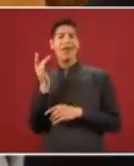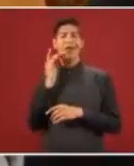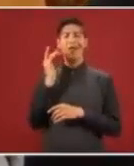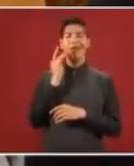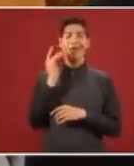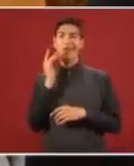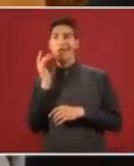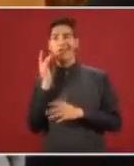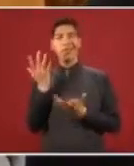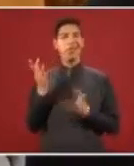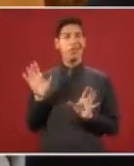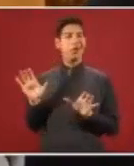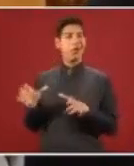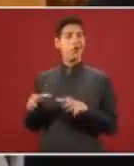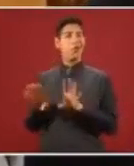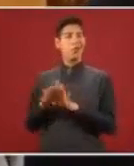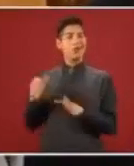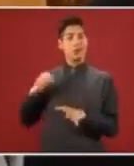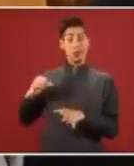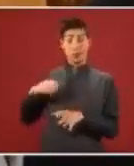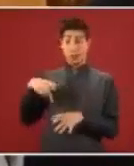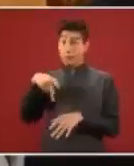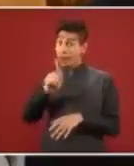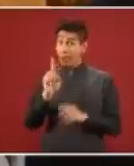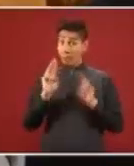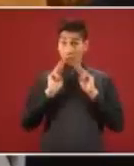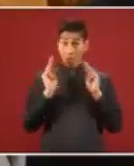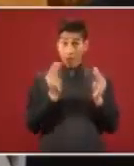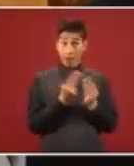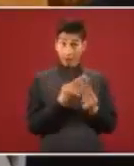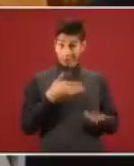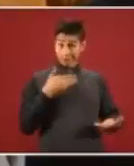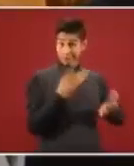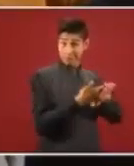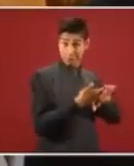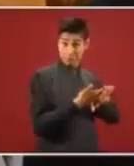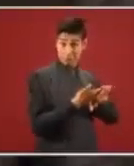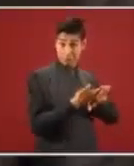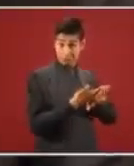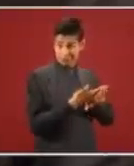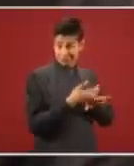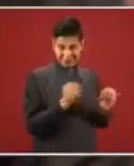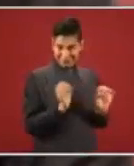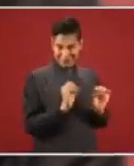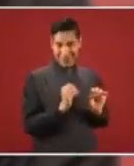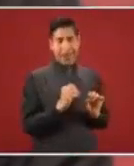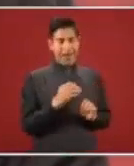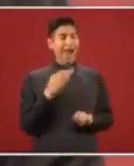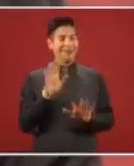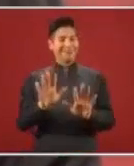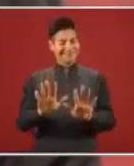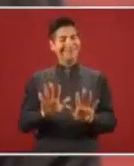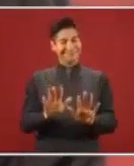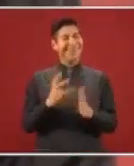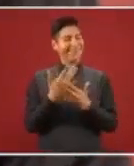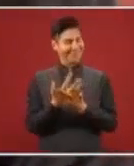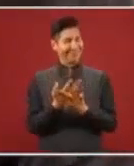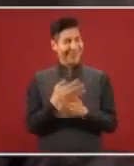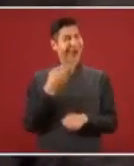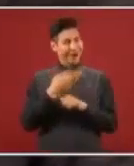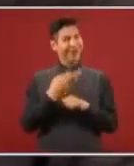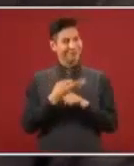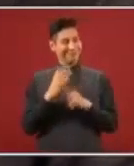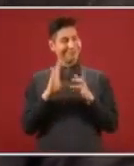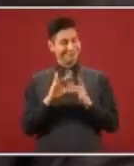de la droga. ¿Su pelea no es con ellos? Oh. Ahora hablamos mal de ellos, ¿eh? ¿Sí? Ahora ¿se mismo, ha hablado sí,